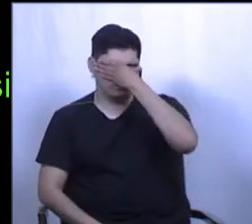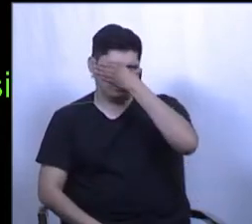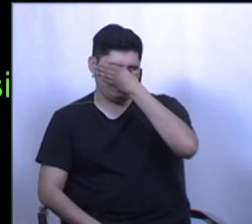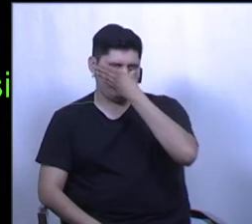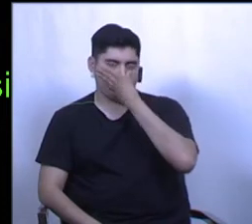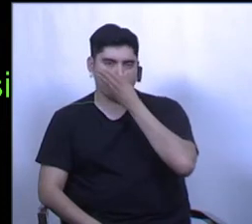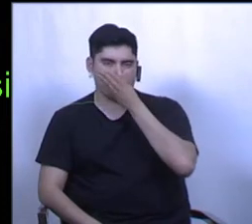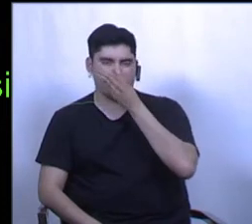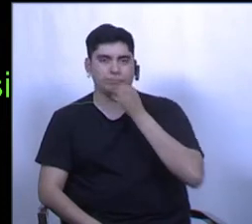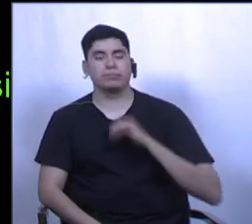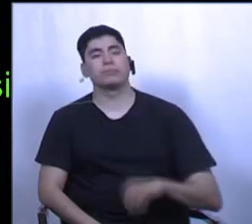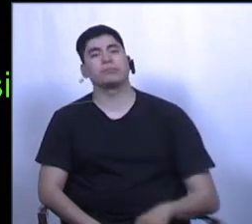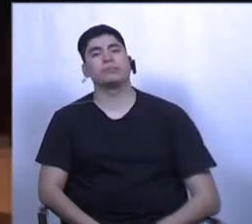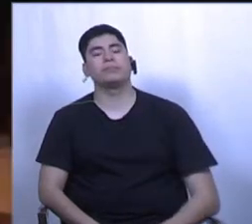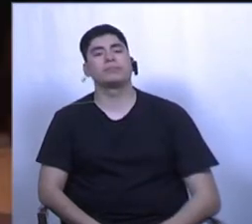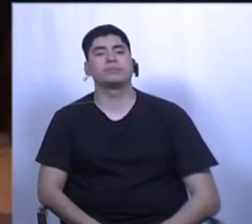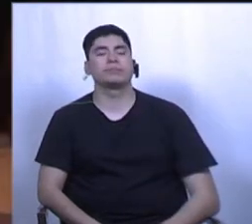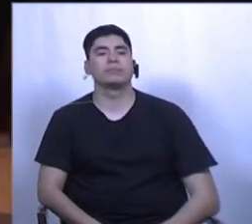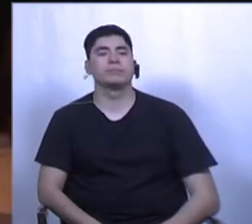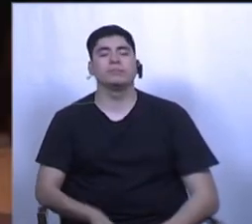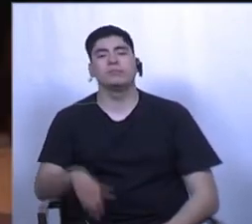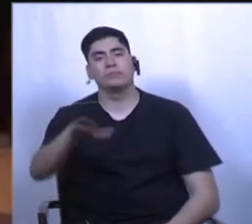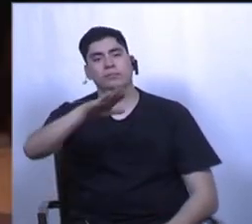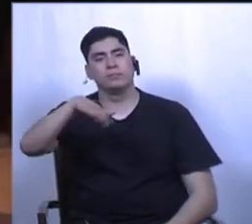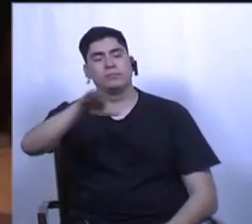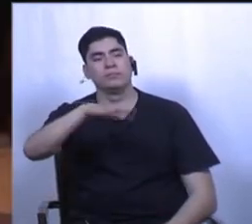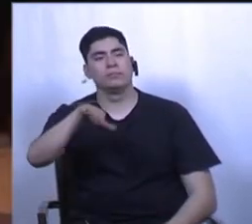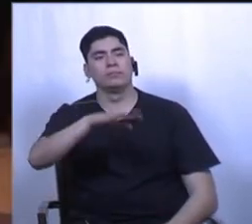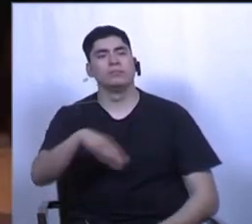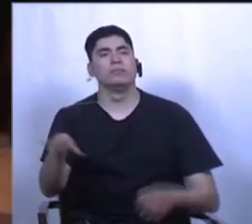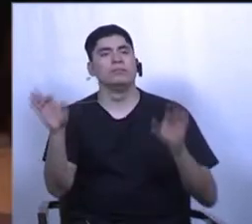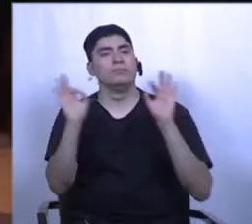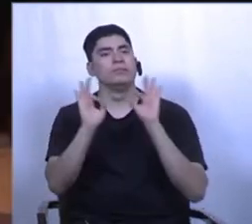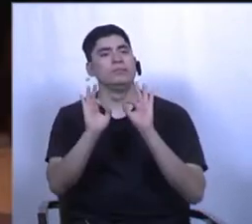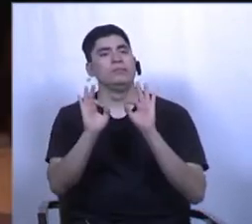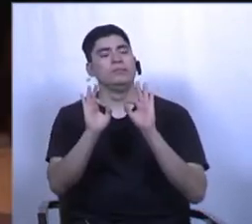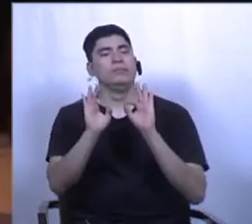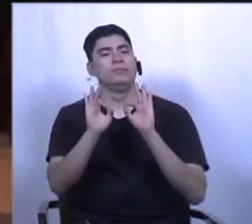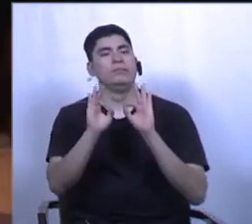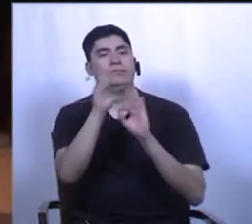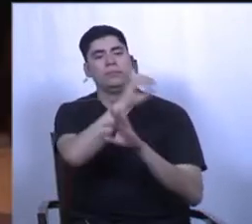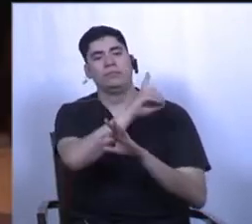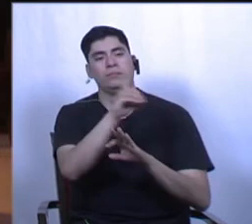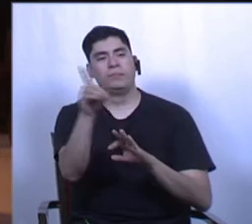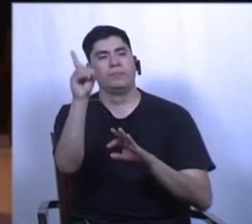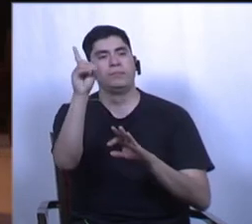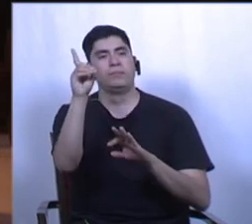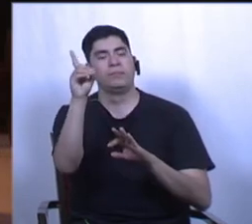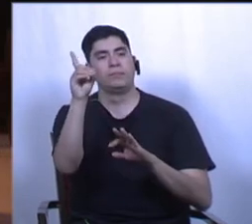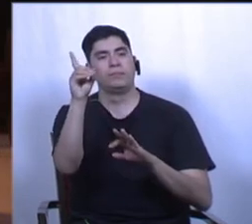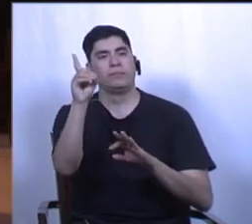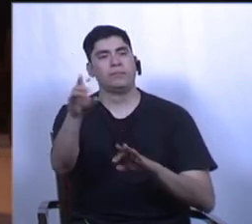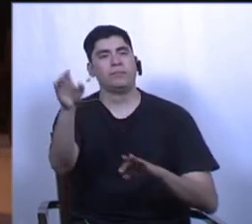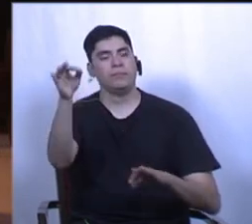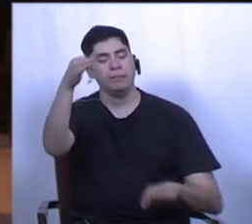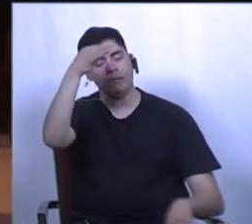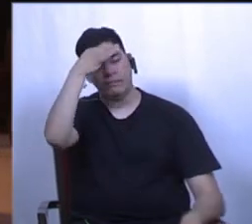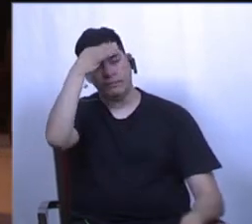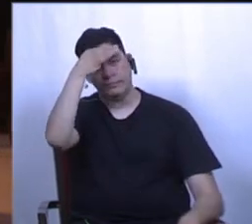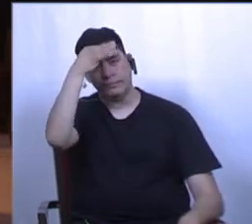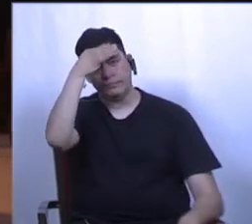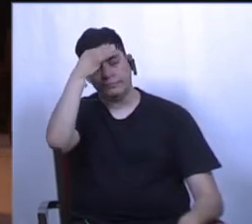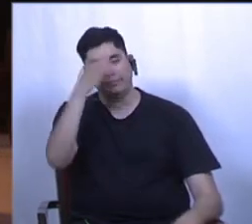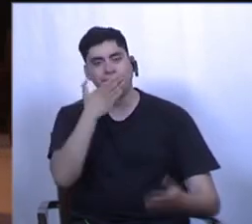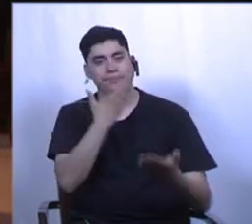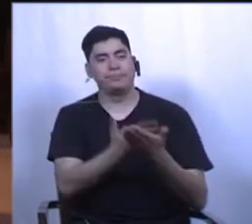restaura la síntesis de proteínas. Esa es la situación normal. Lo que descubrimos en las enfermedades es que cuando